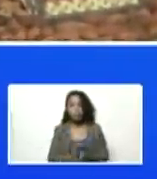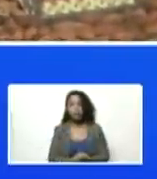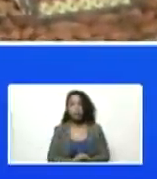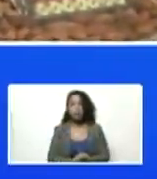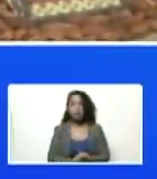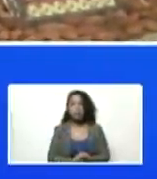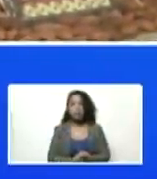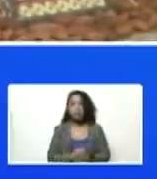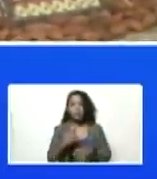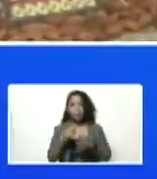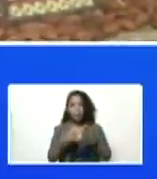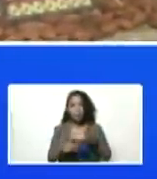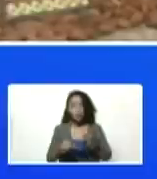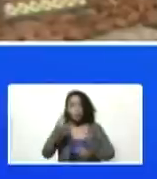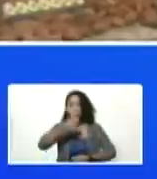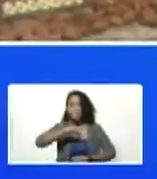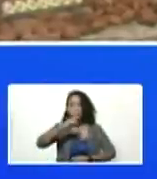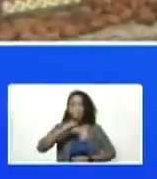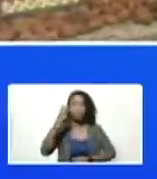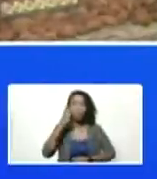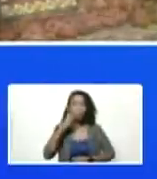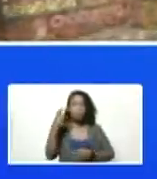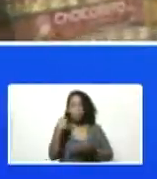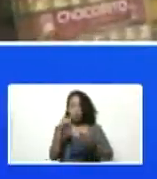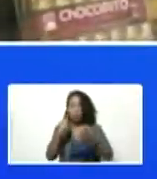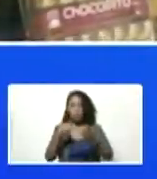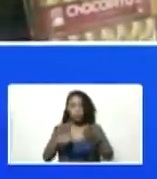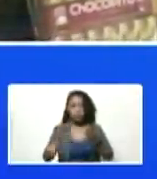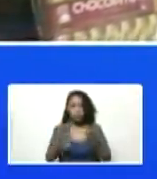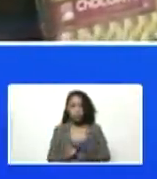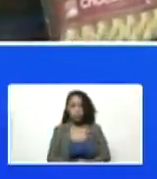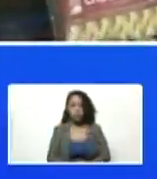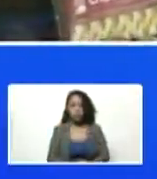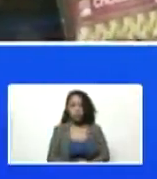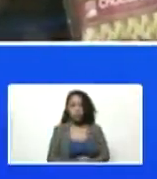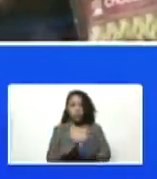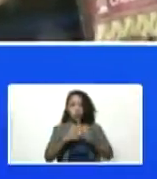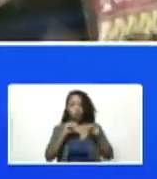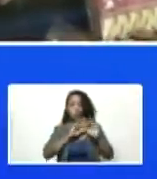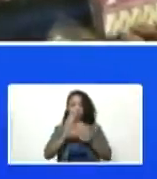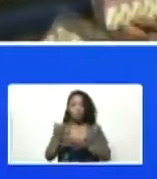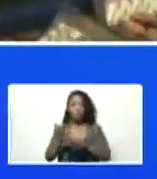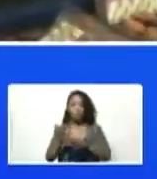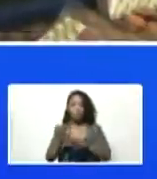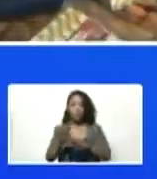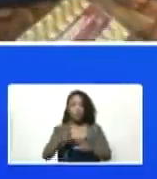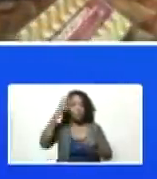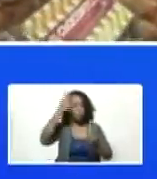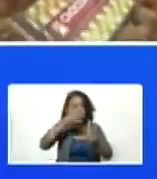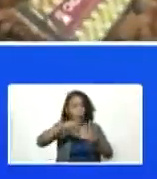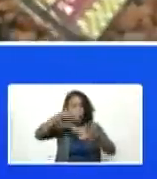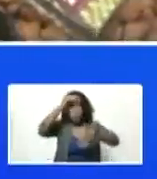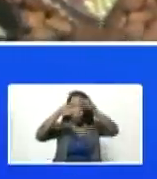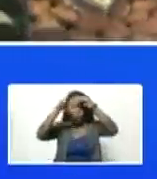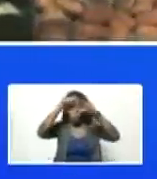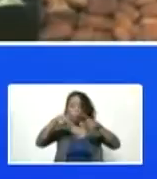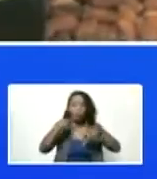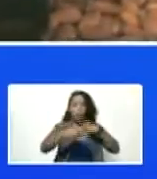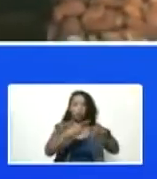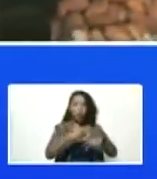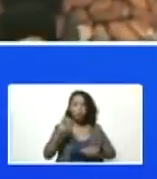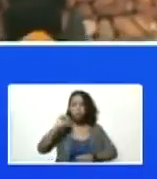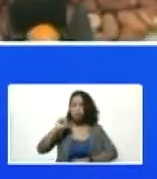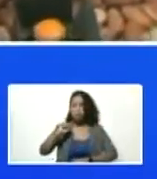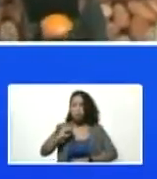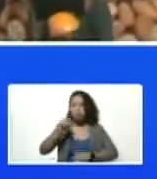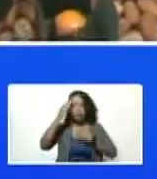chocolate frío, helado de chocolate, etcétera, etcétera, etcétera. Bueno, todo el apoyo. Y estamos a la orden, a formarse para producir. Seguro que sí.